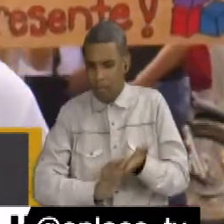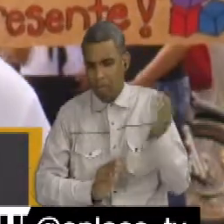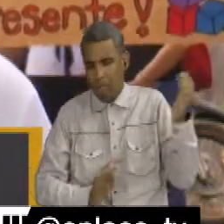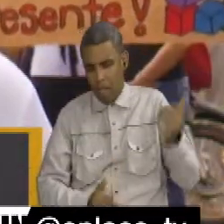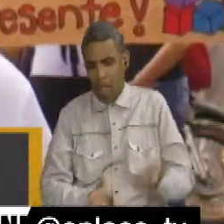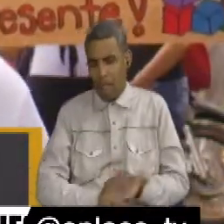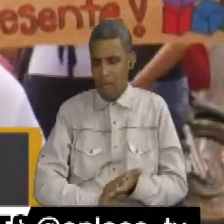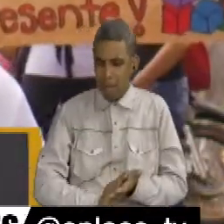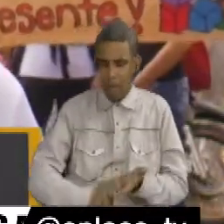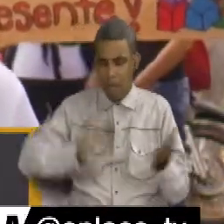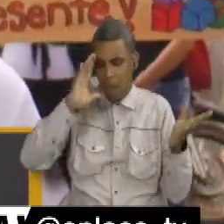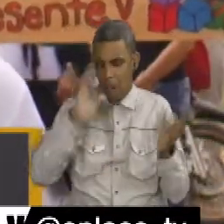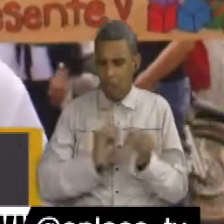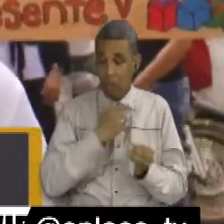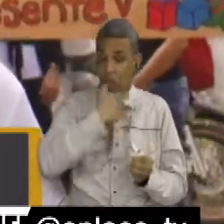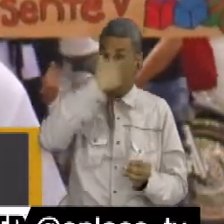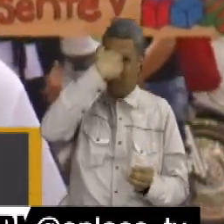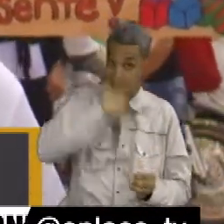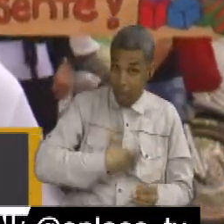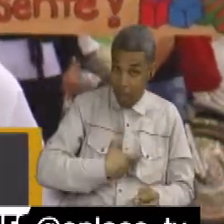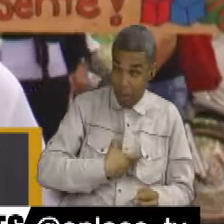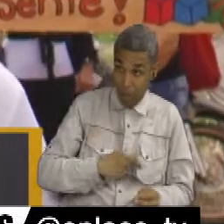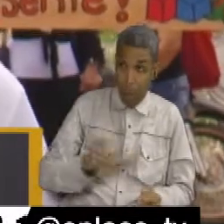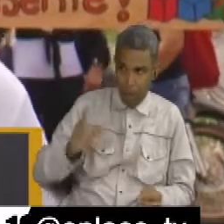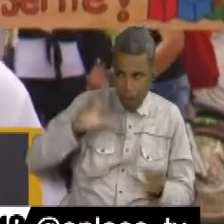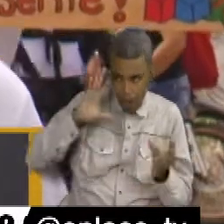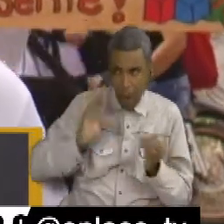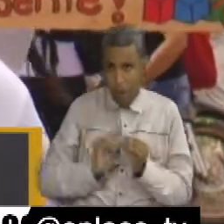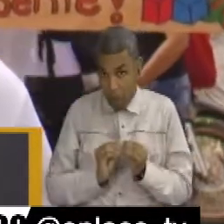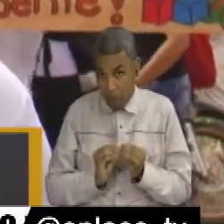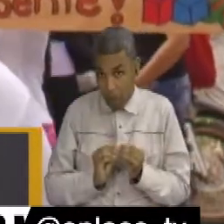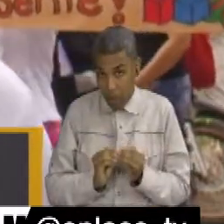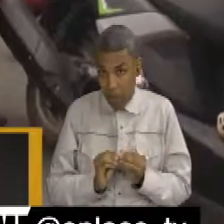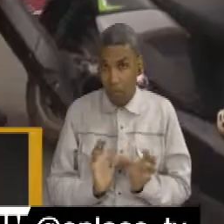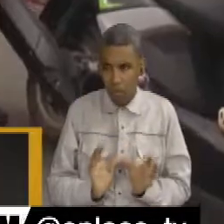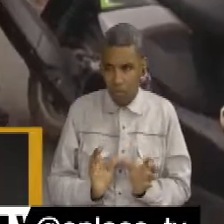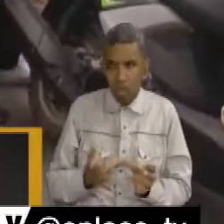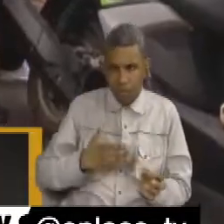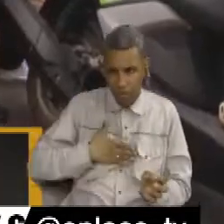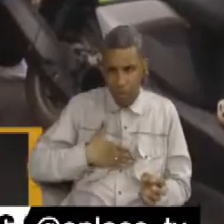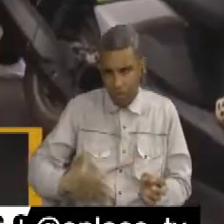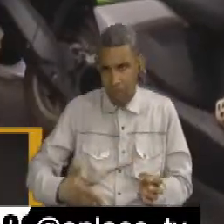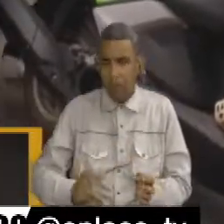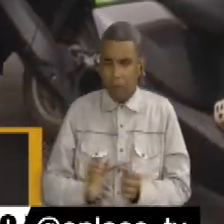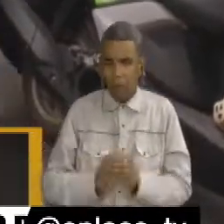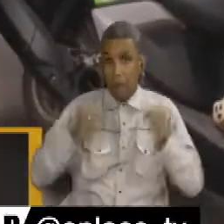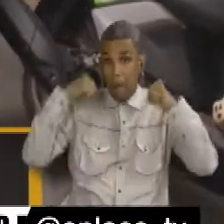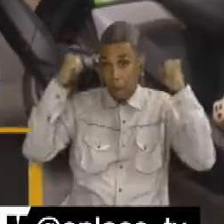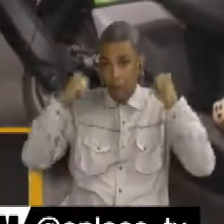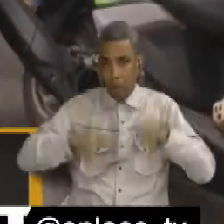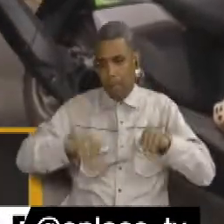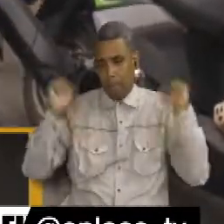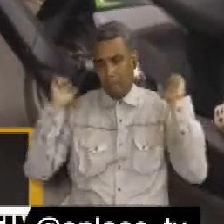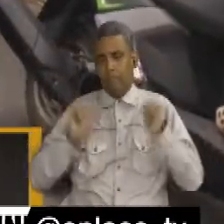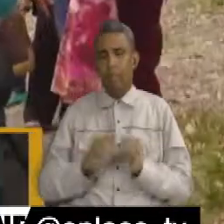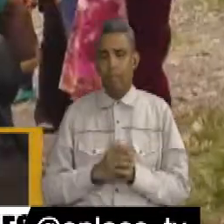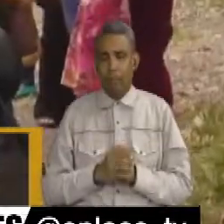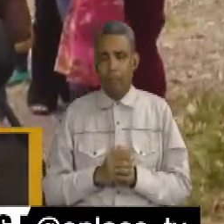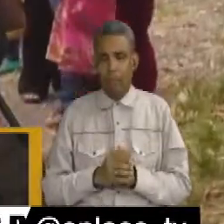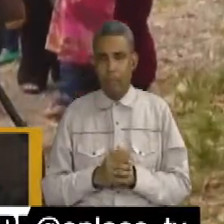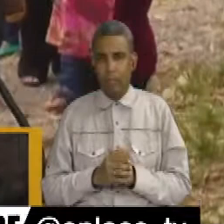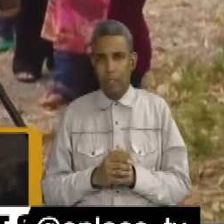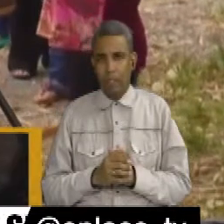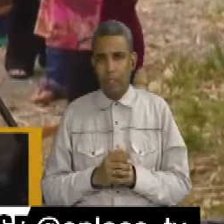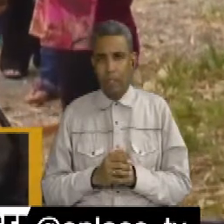en una forma seria a la mesa y poder negociar con los maestros. Son más de un centenar de maestros de Yondó los que se encuentran en paro y